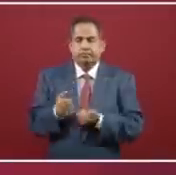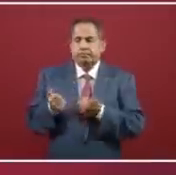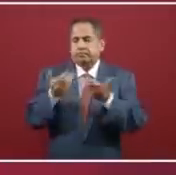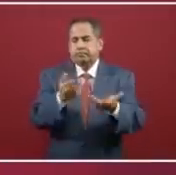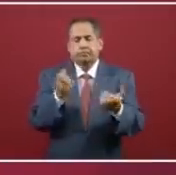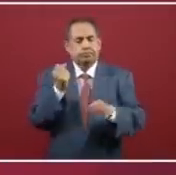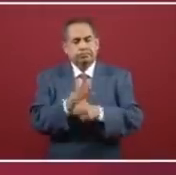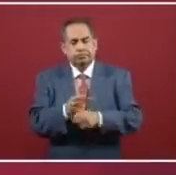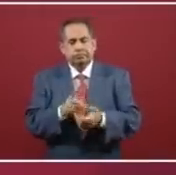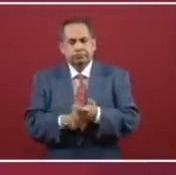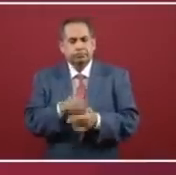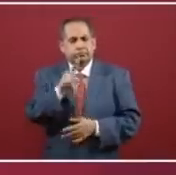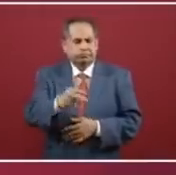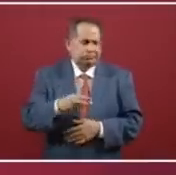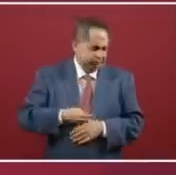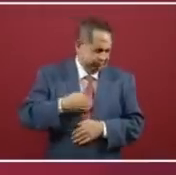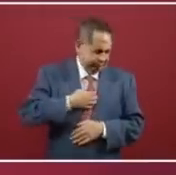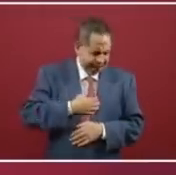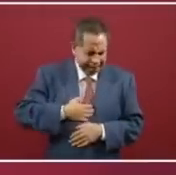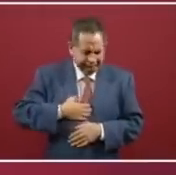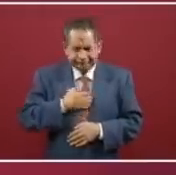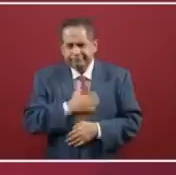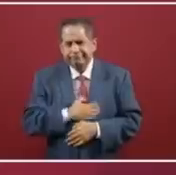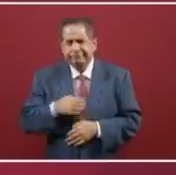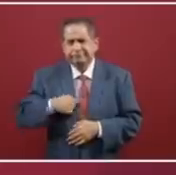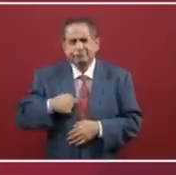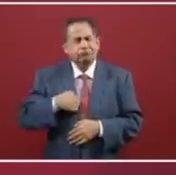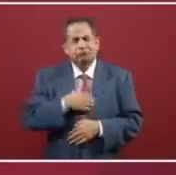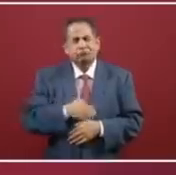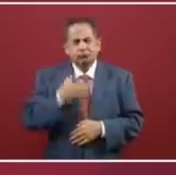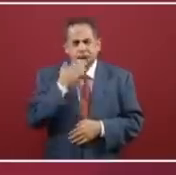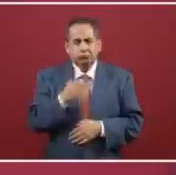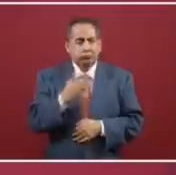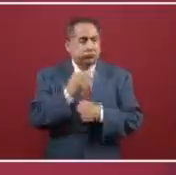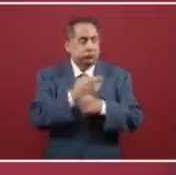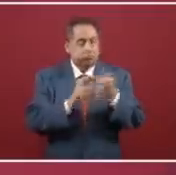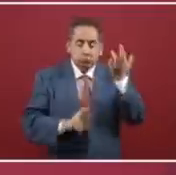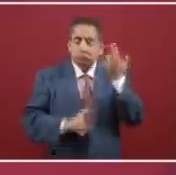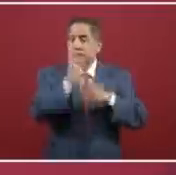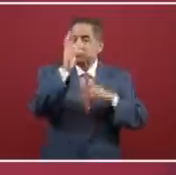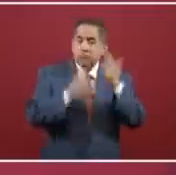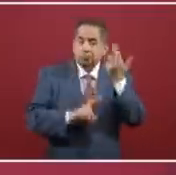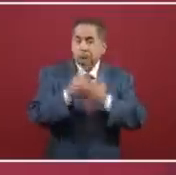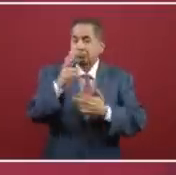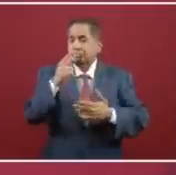estoy contento porque no hay paros